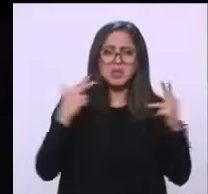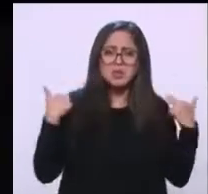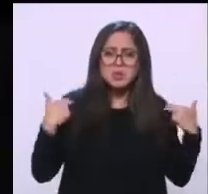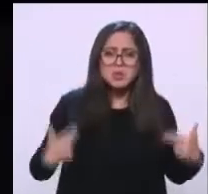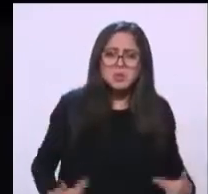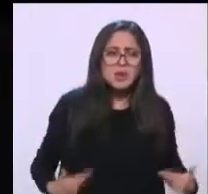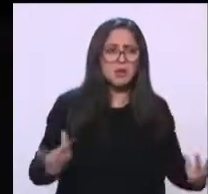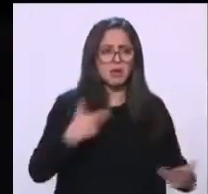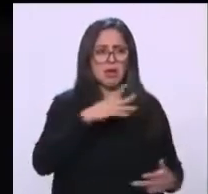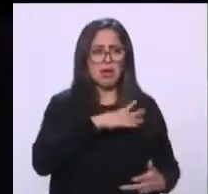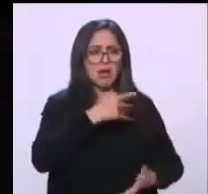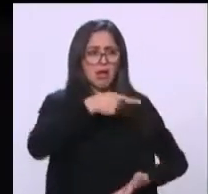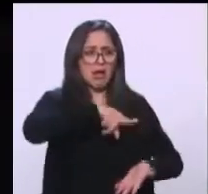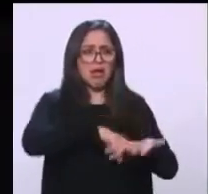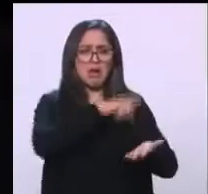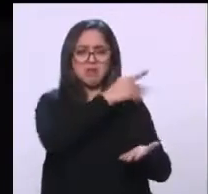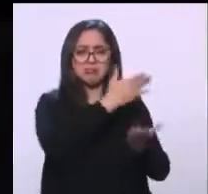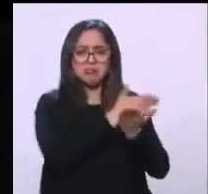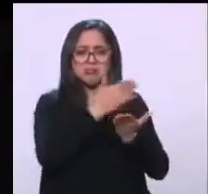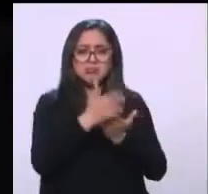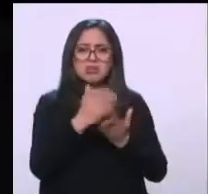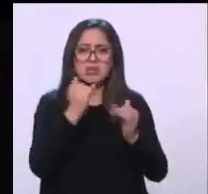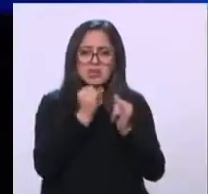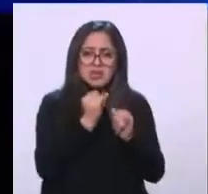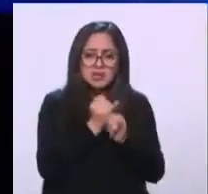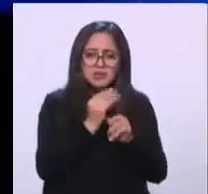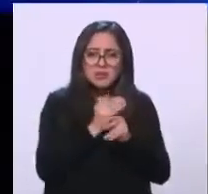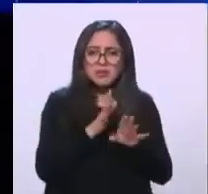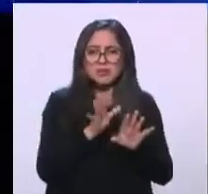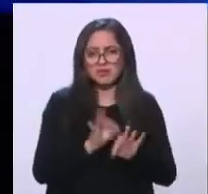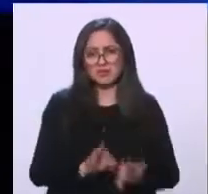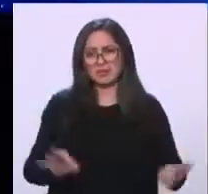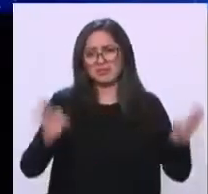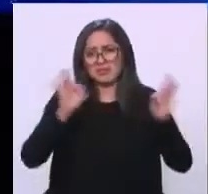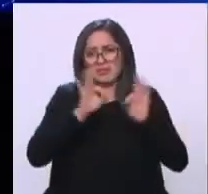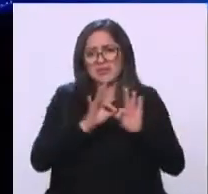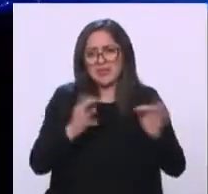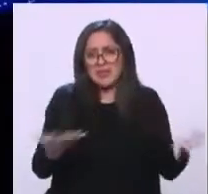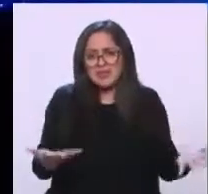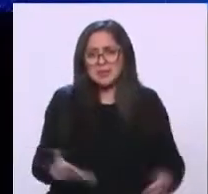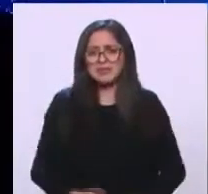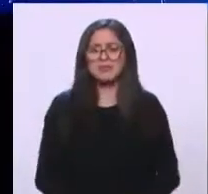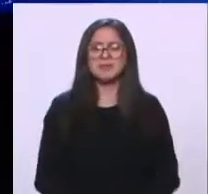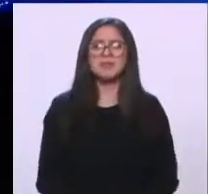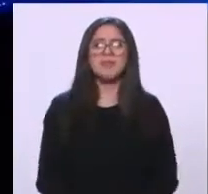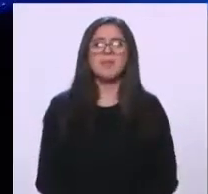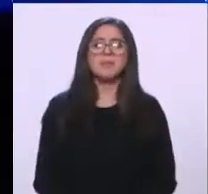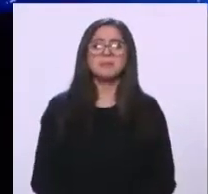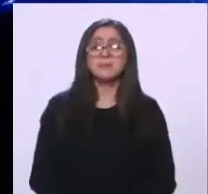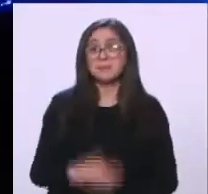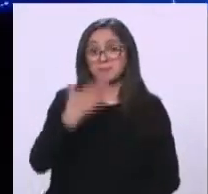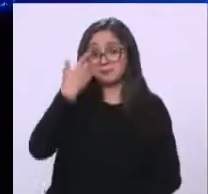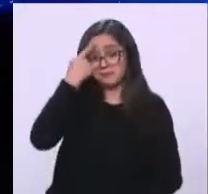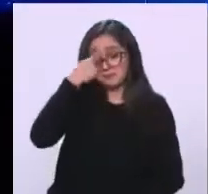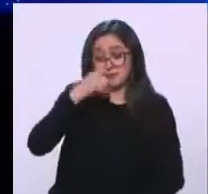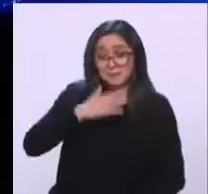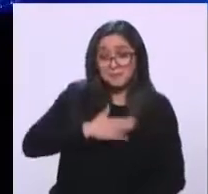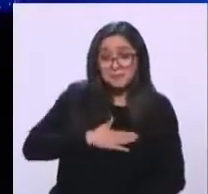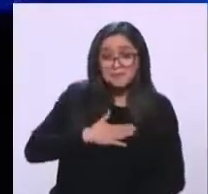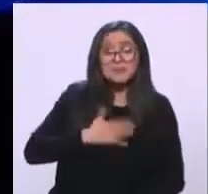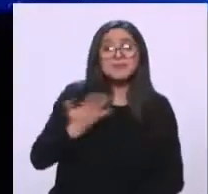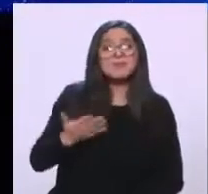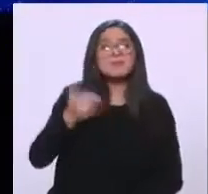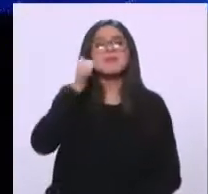sus casos. Otra de las cosas que también me llamó la atención y que creo que es delicado, porque es como hablar